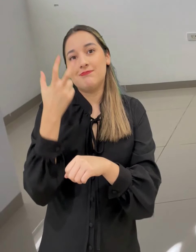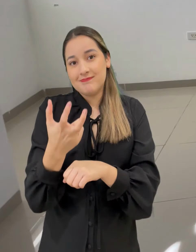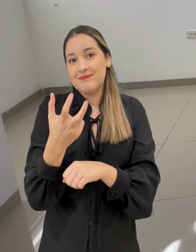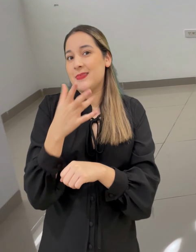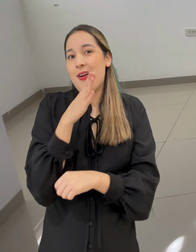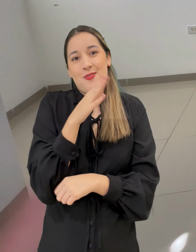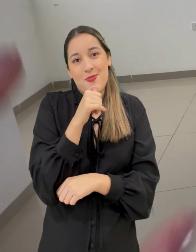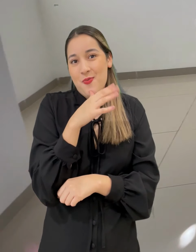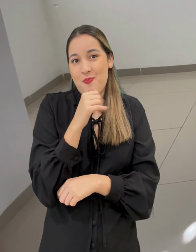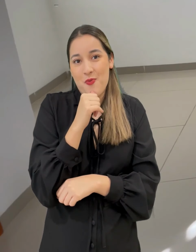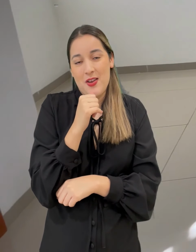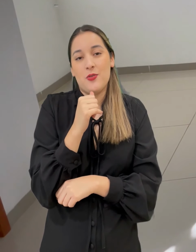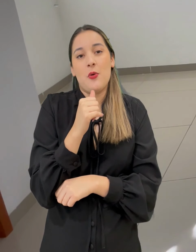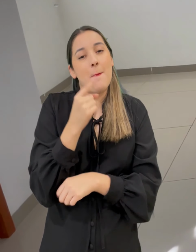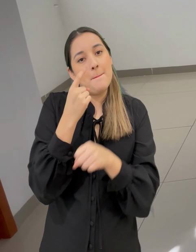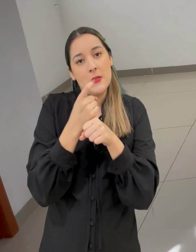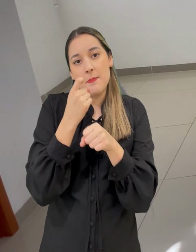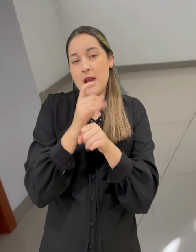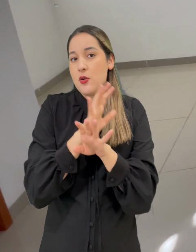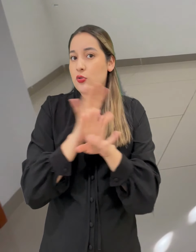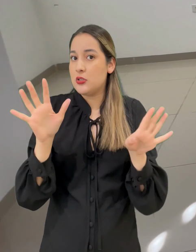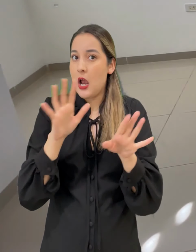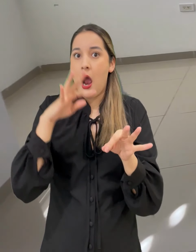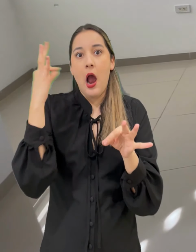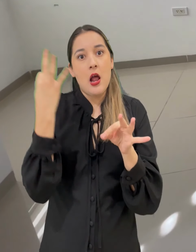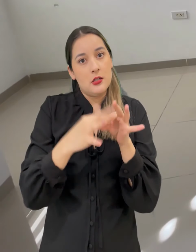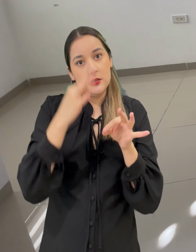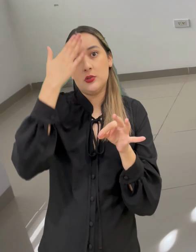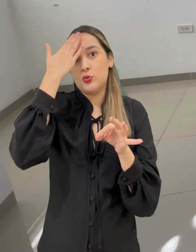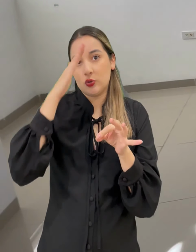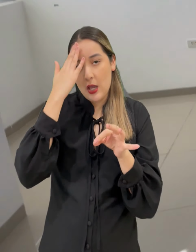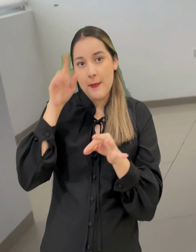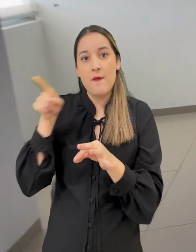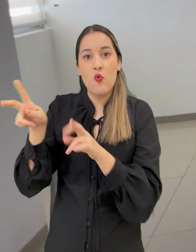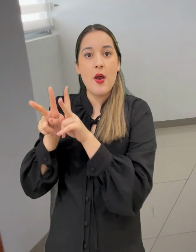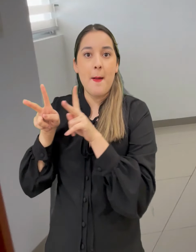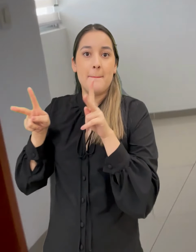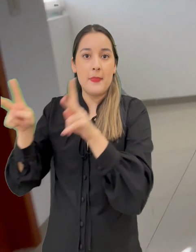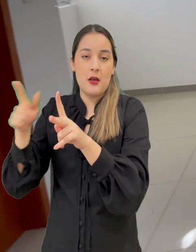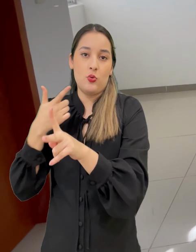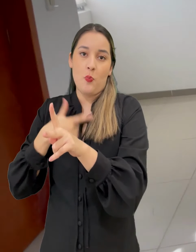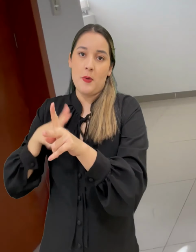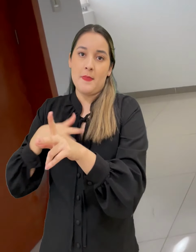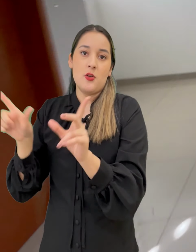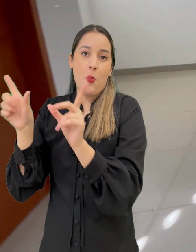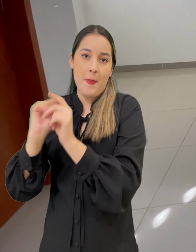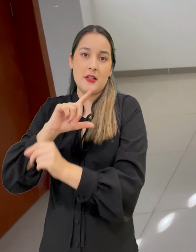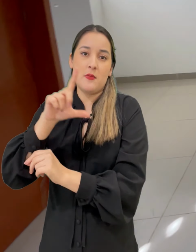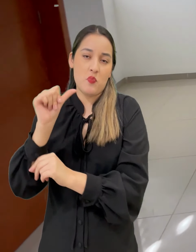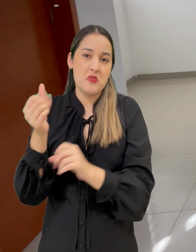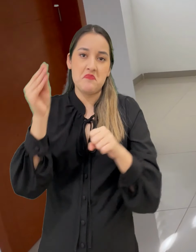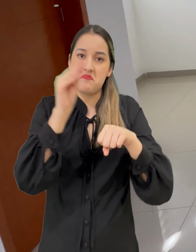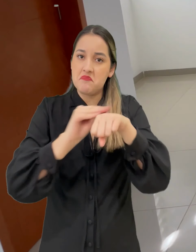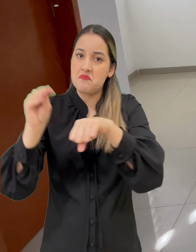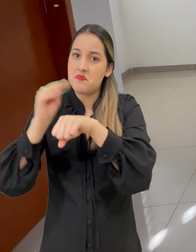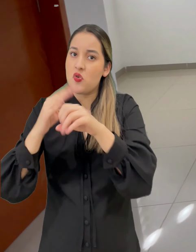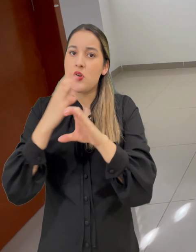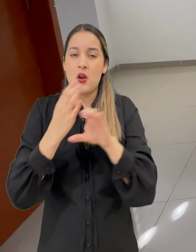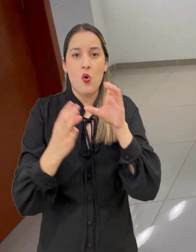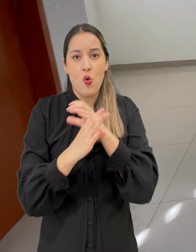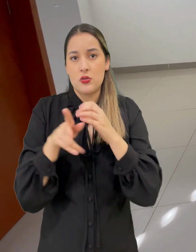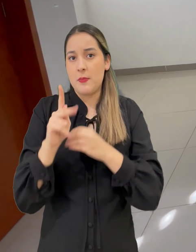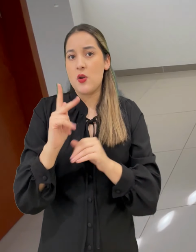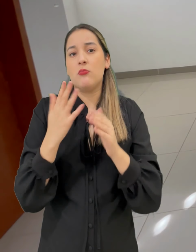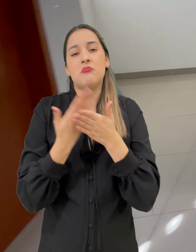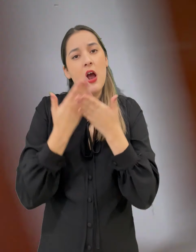solamente afuera de la casa pues ya pondremos pues más cosas no poco a poco iremos amueblando entonces así